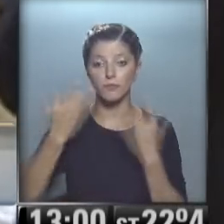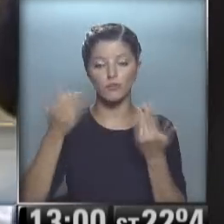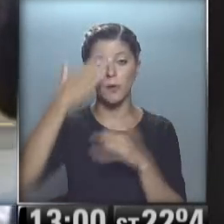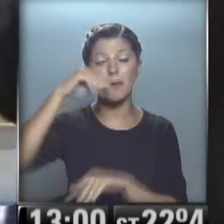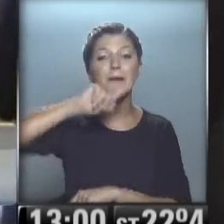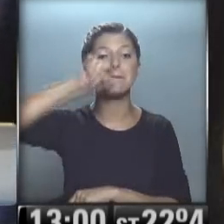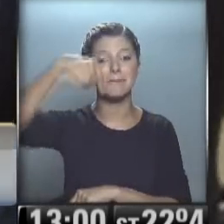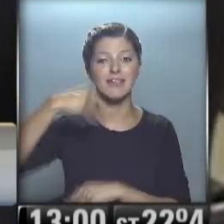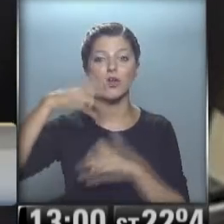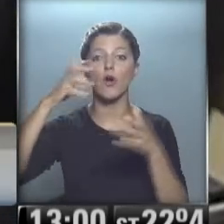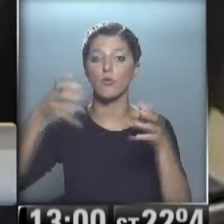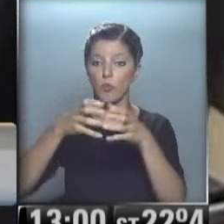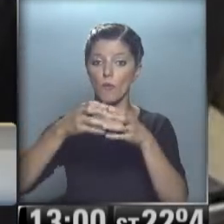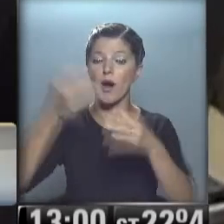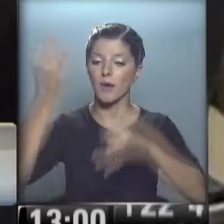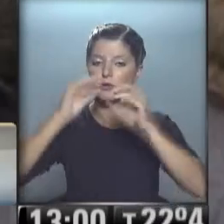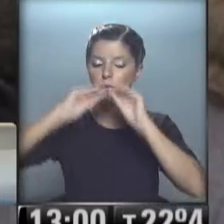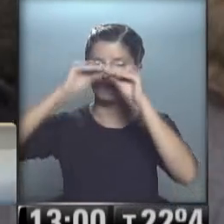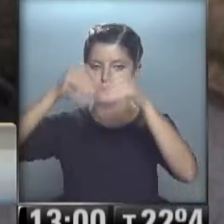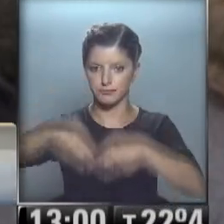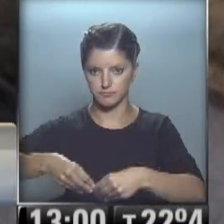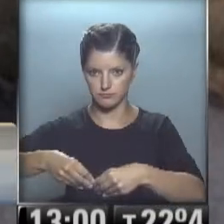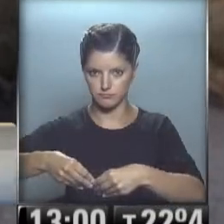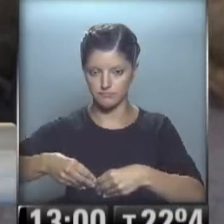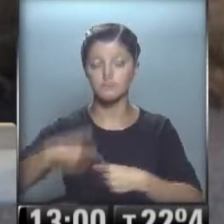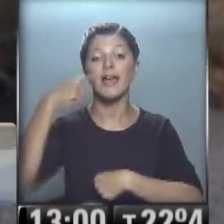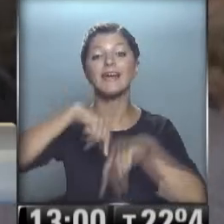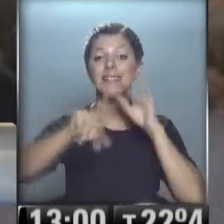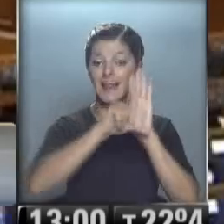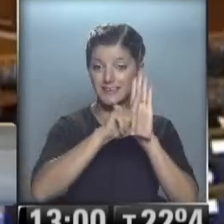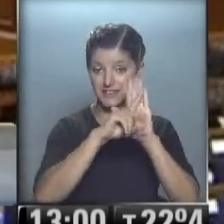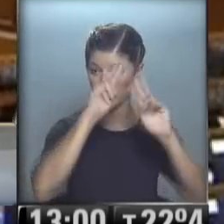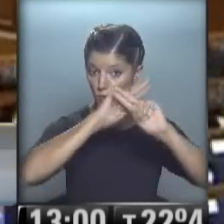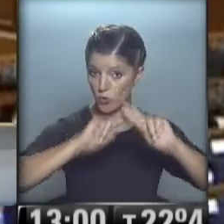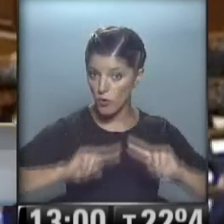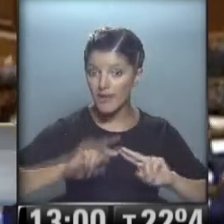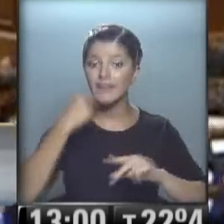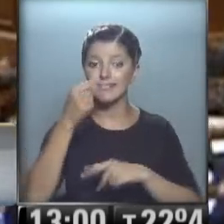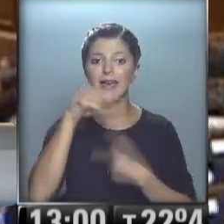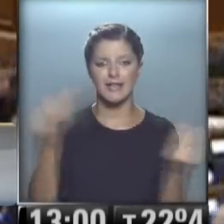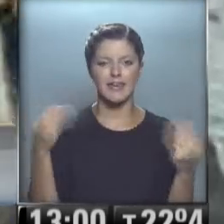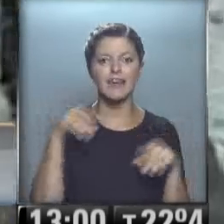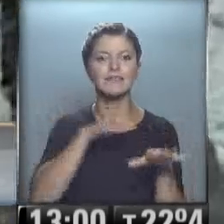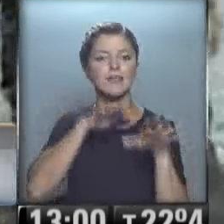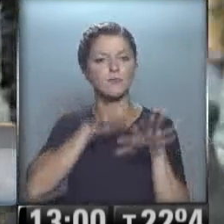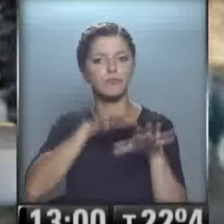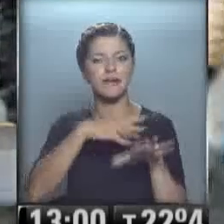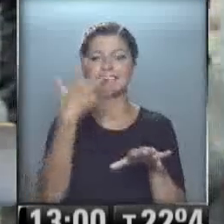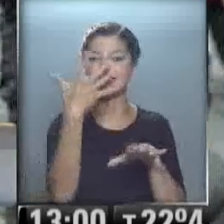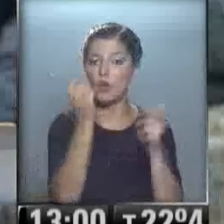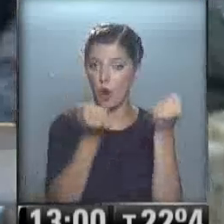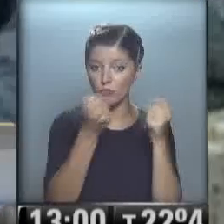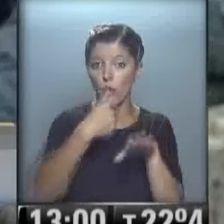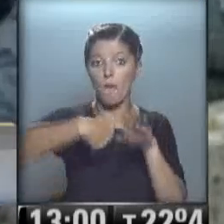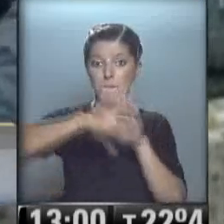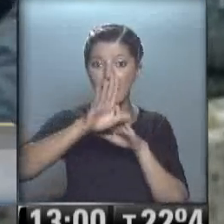en bloque del Ejecutivo. Las leyes abolidas castigaban la circulación en caravanas de más de